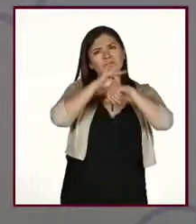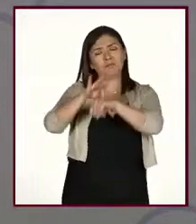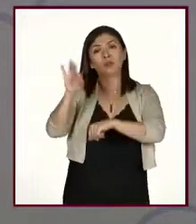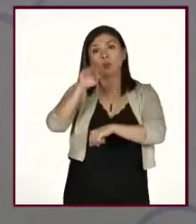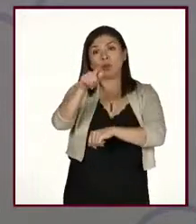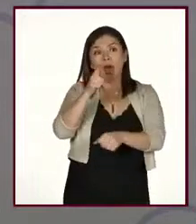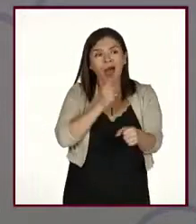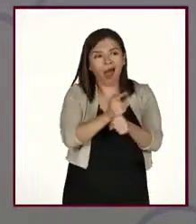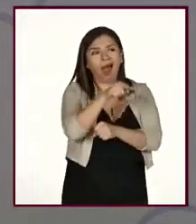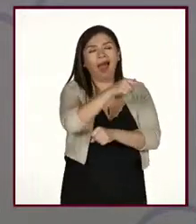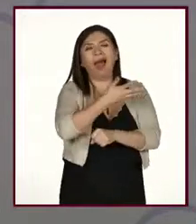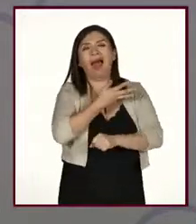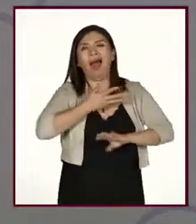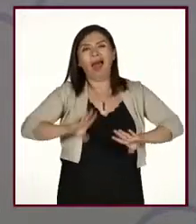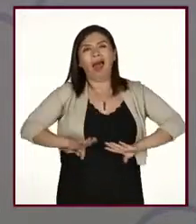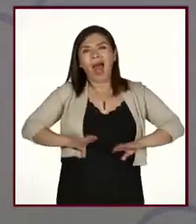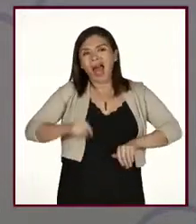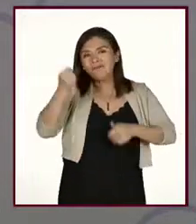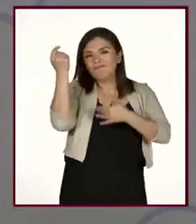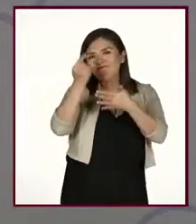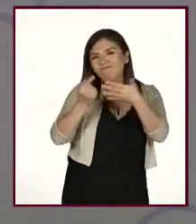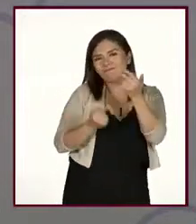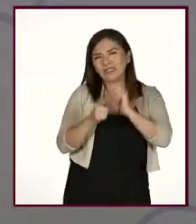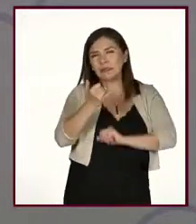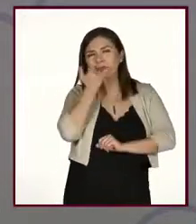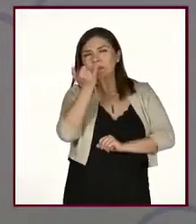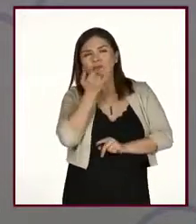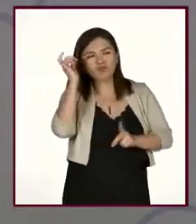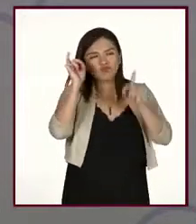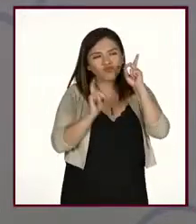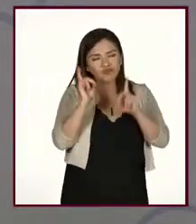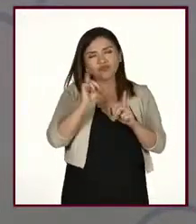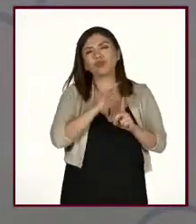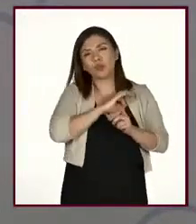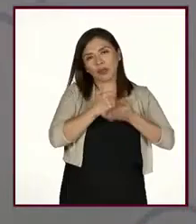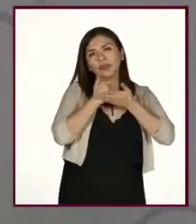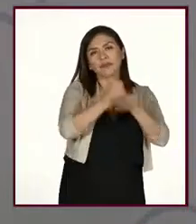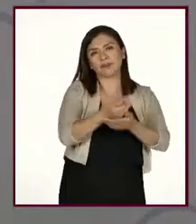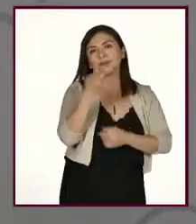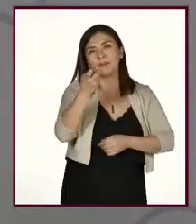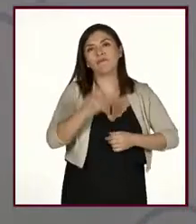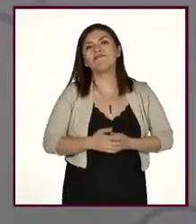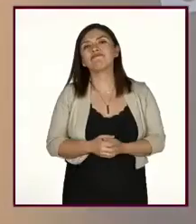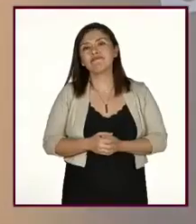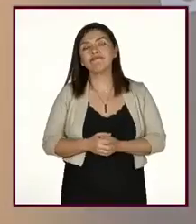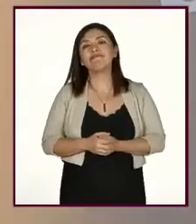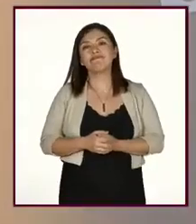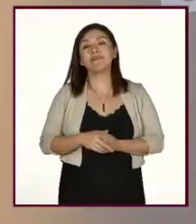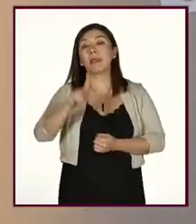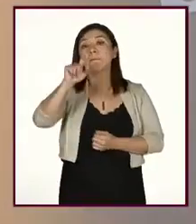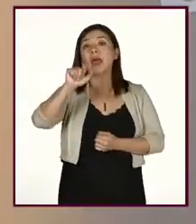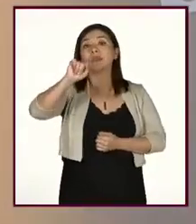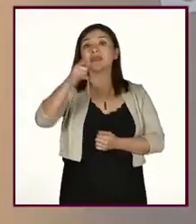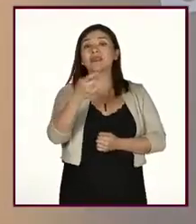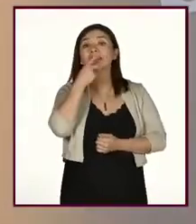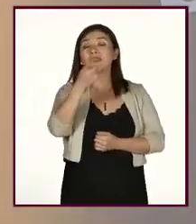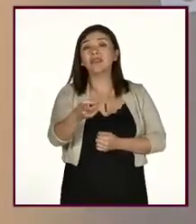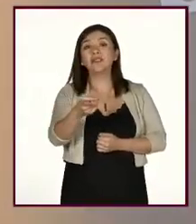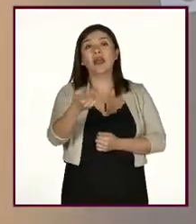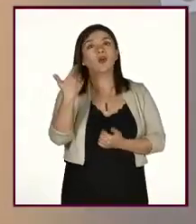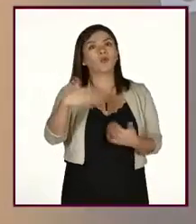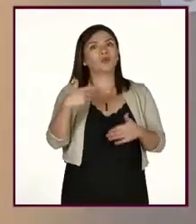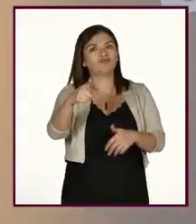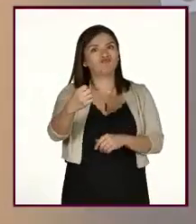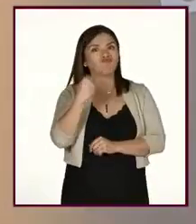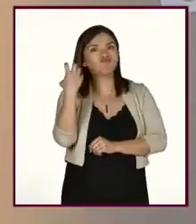estamos ante ciertas características o que estamos sospechando un trastorno de ansiedad generalizada. Y Pati Morales comenta,